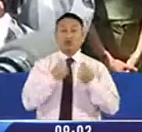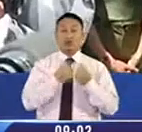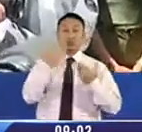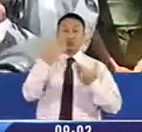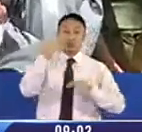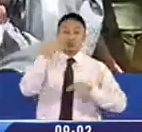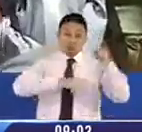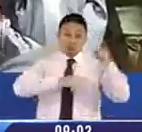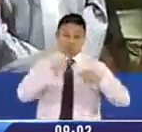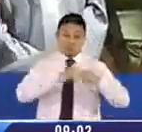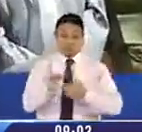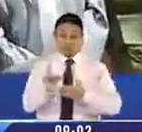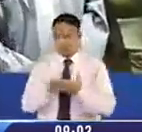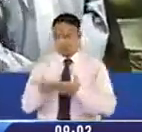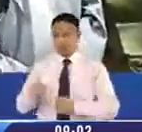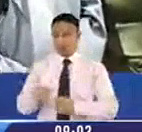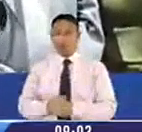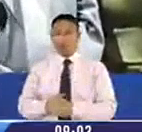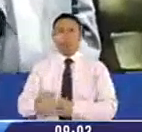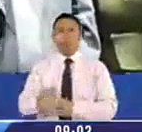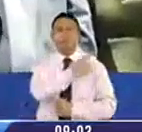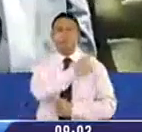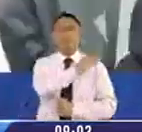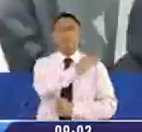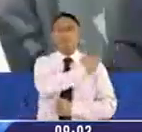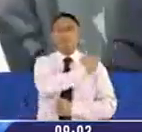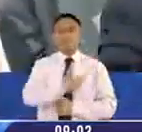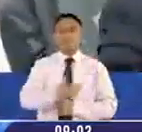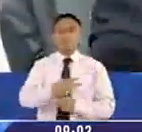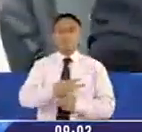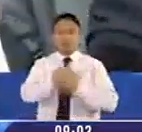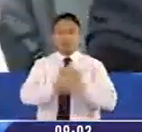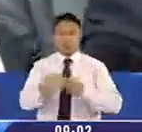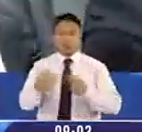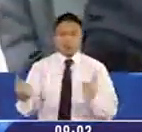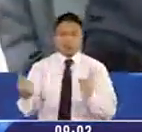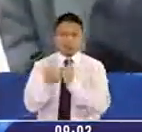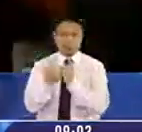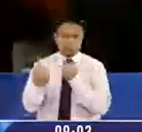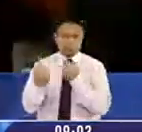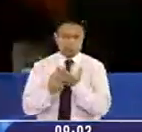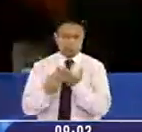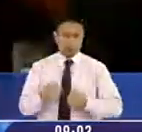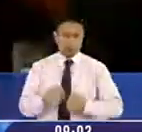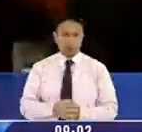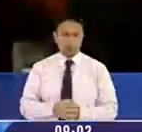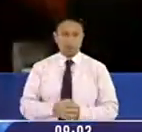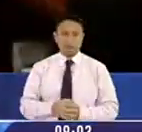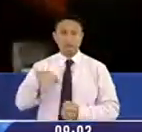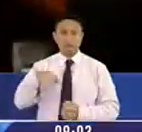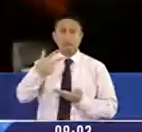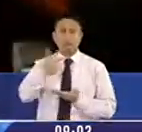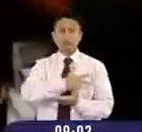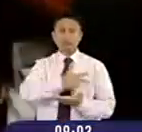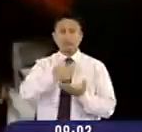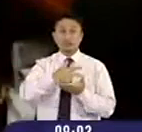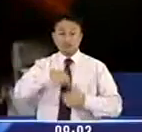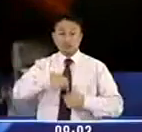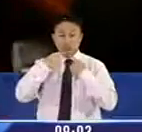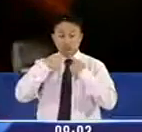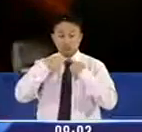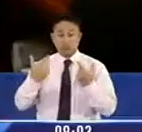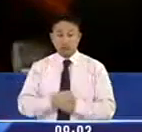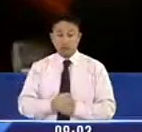tras mantener una reunión con el presidente del Consejo de la Judicatura, Wilman Terán. Aquí en Chimborazo convocaron a una mesa